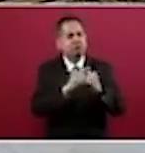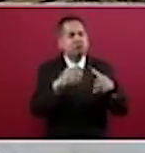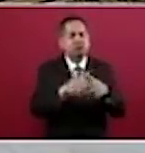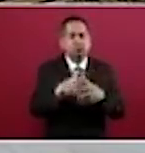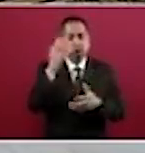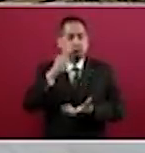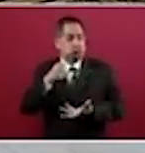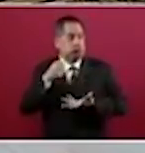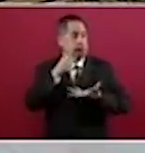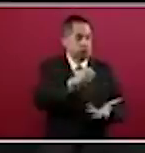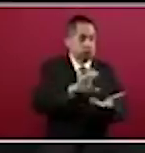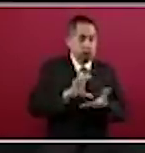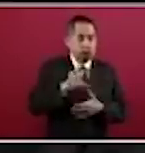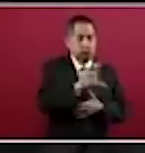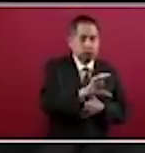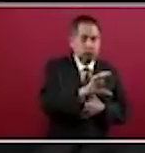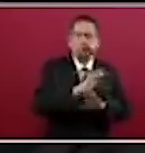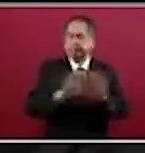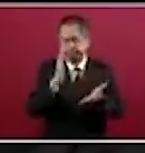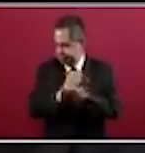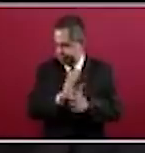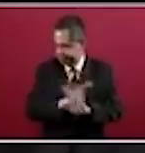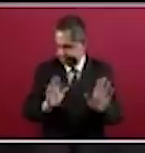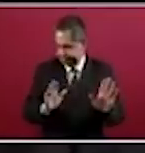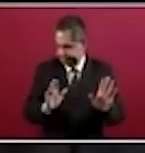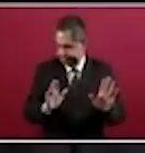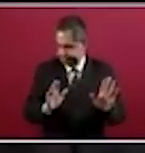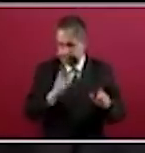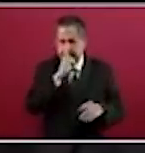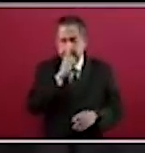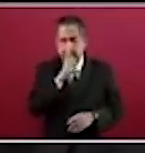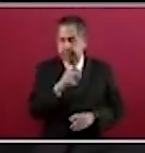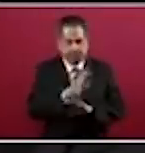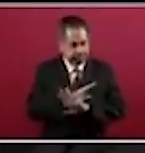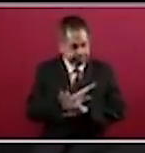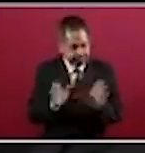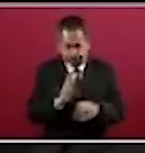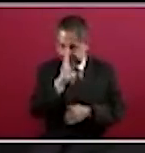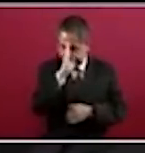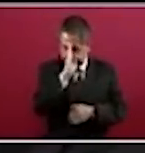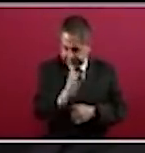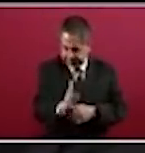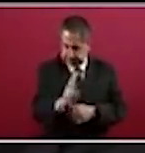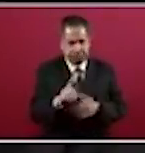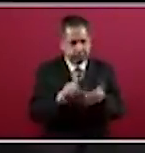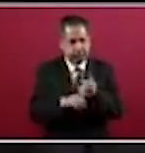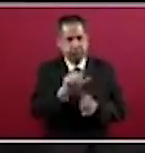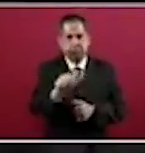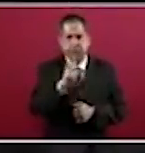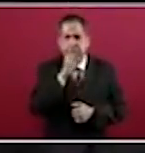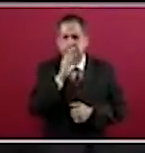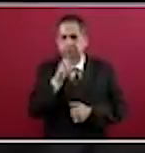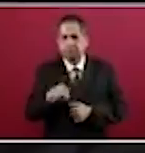asociaciones que recibían recursos. Ya eso se terminó. Vamos a procurar que sea de manera